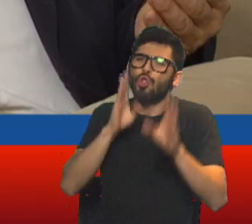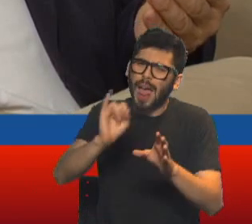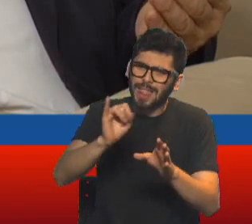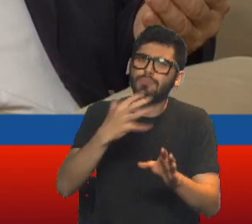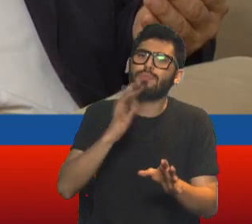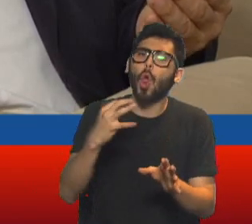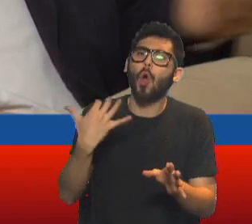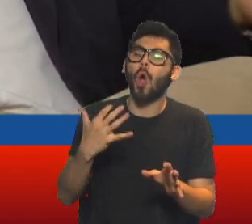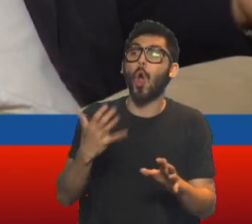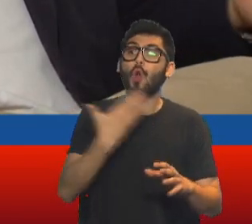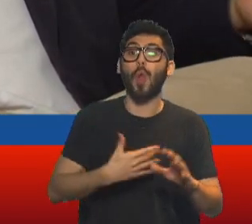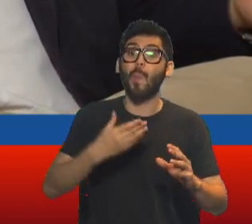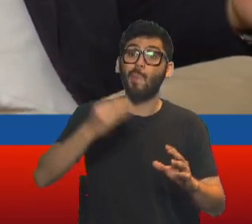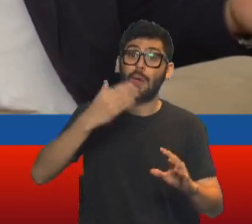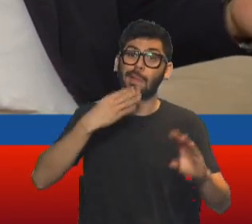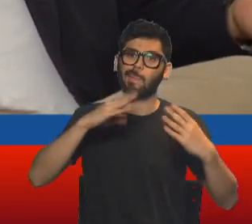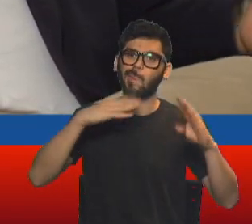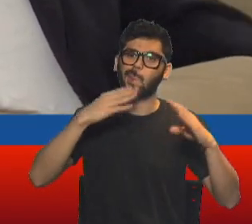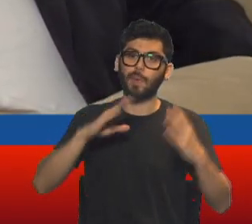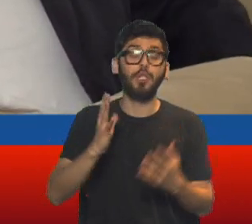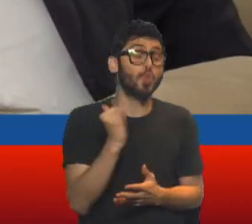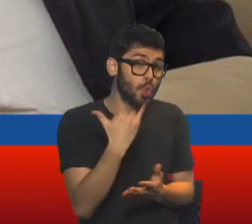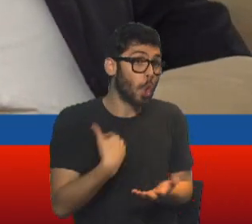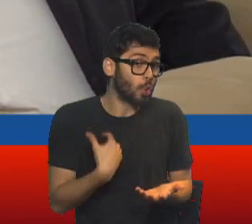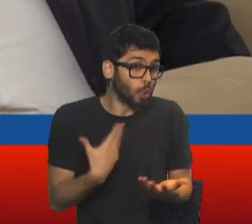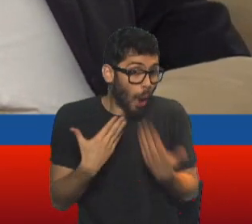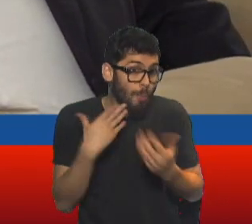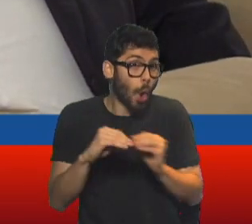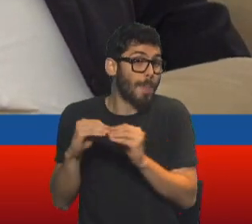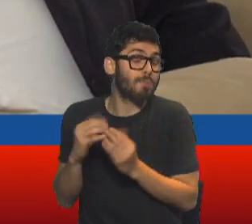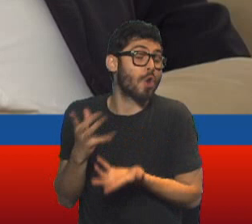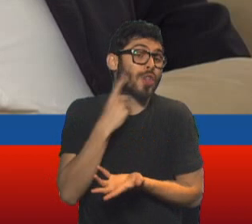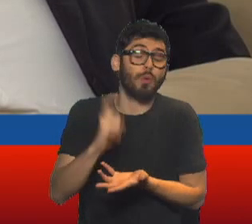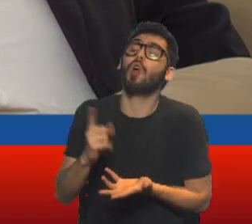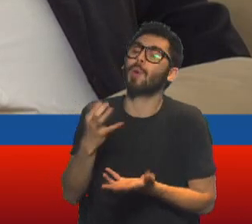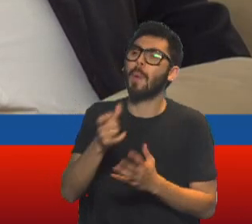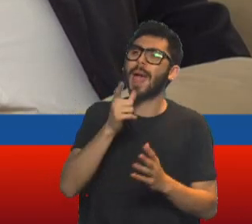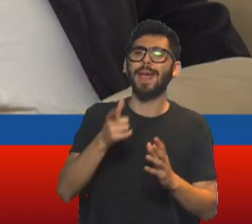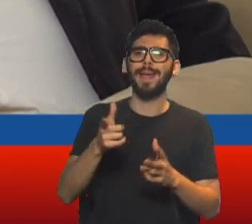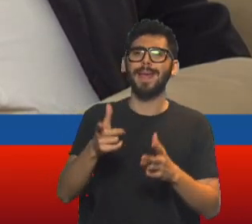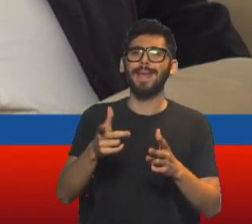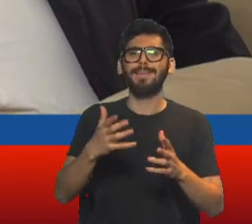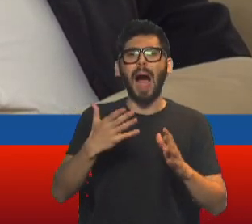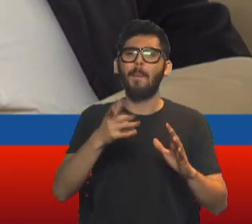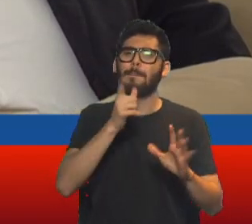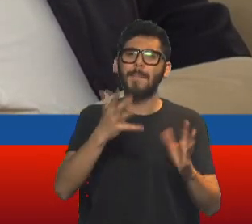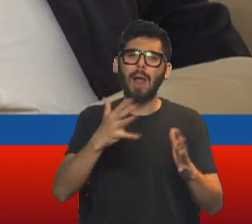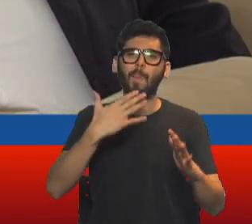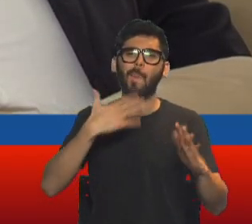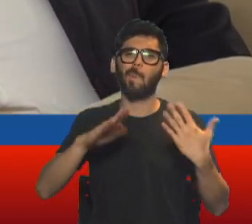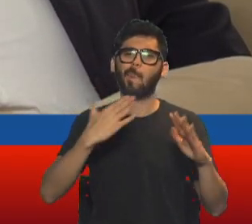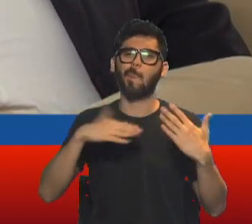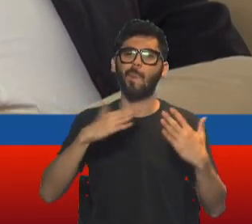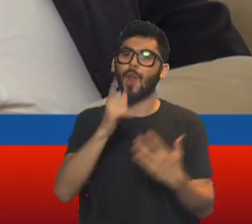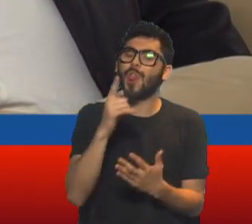mucha excusa en todo esto que se dice. Hay que tomar determinaciones que son políticas y